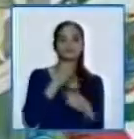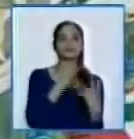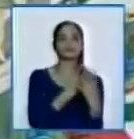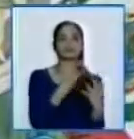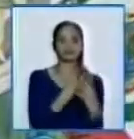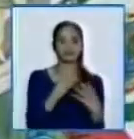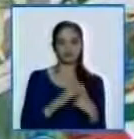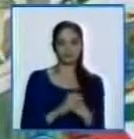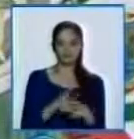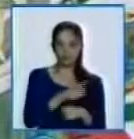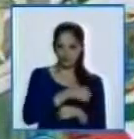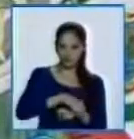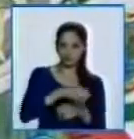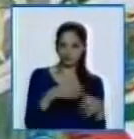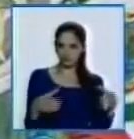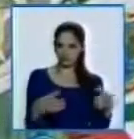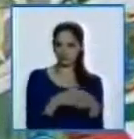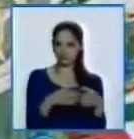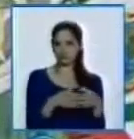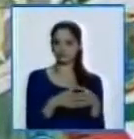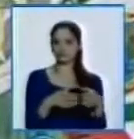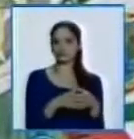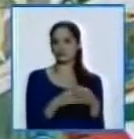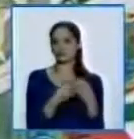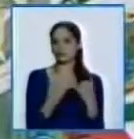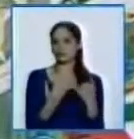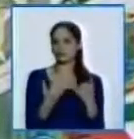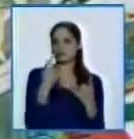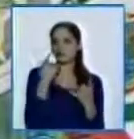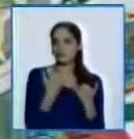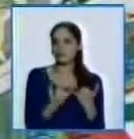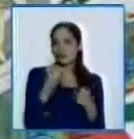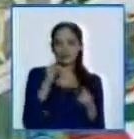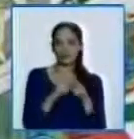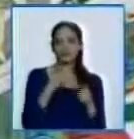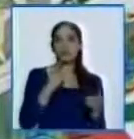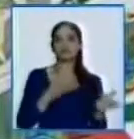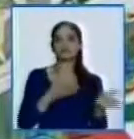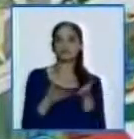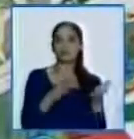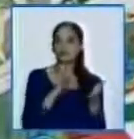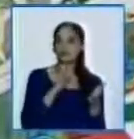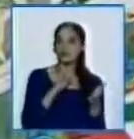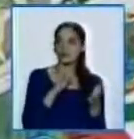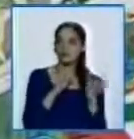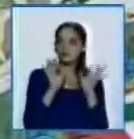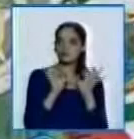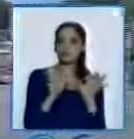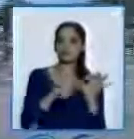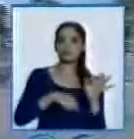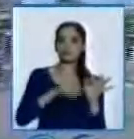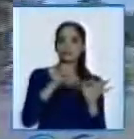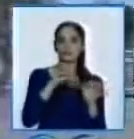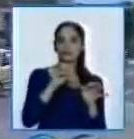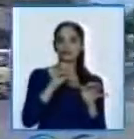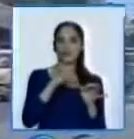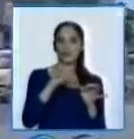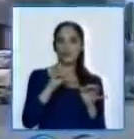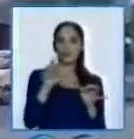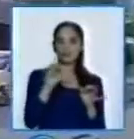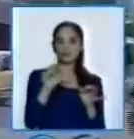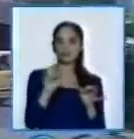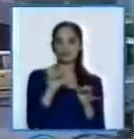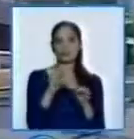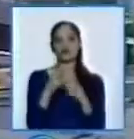Son bandas que de una u otra forma están al servicio del mejor postor, entre esos se destacan los Totos. Entre tanto,